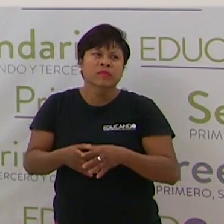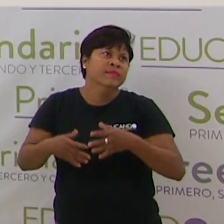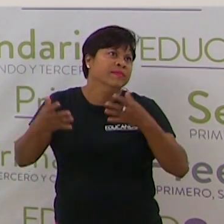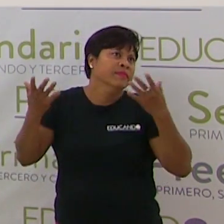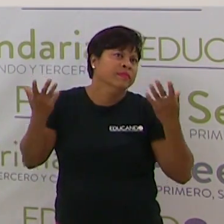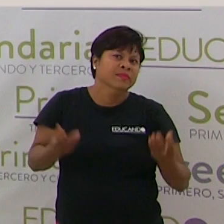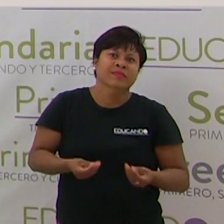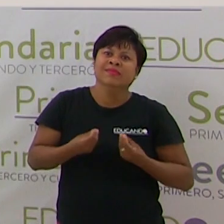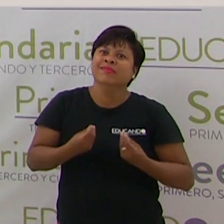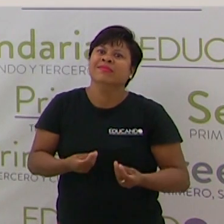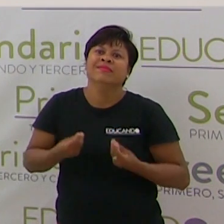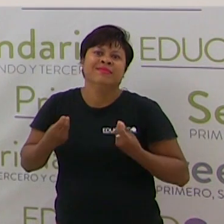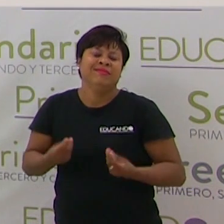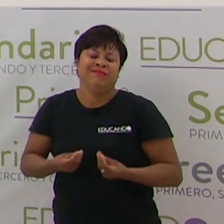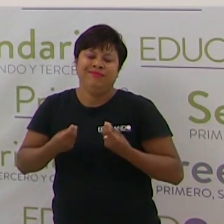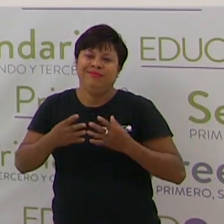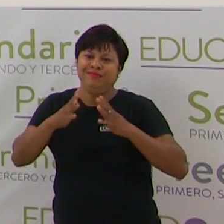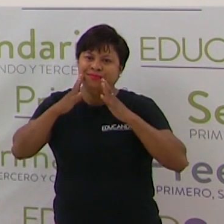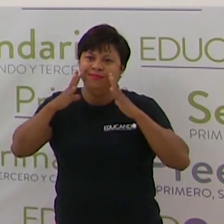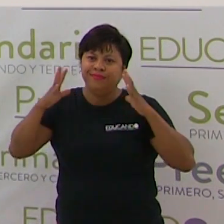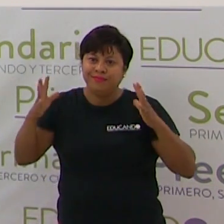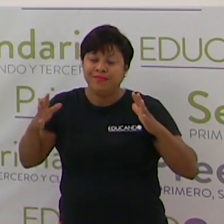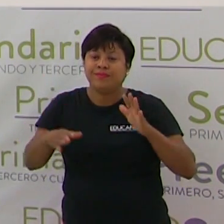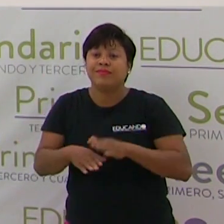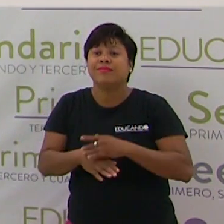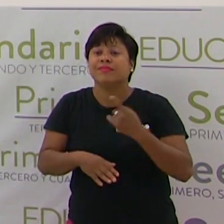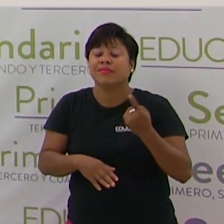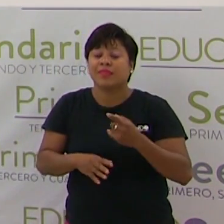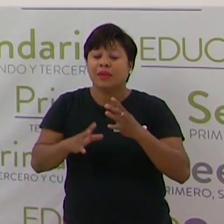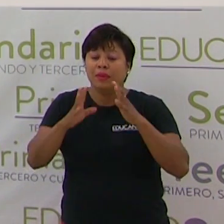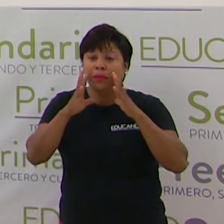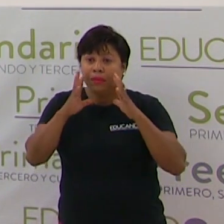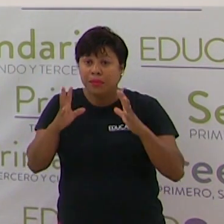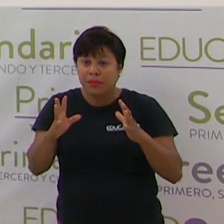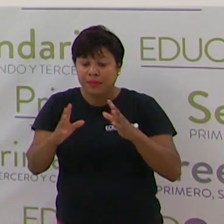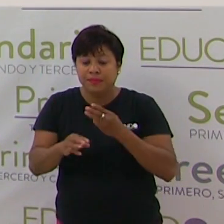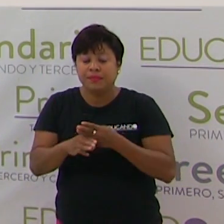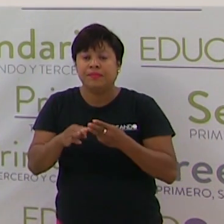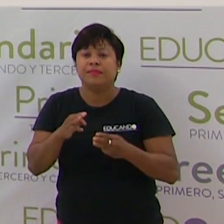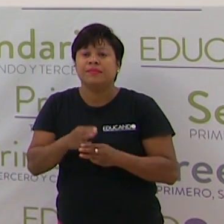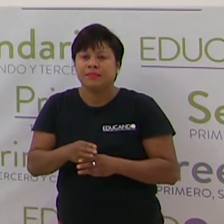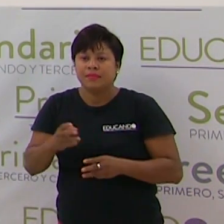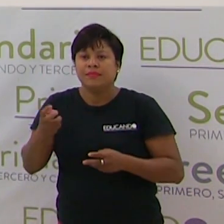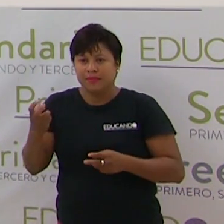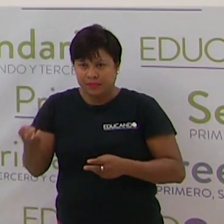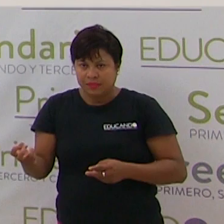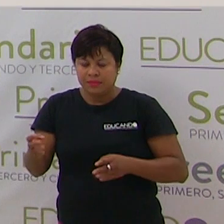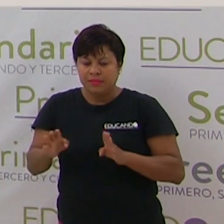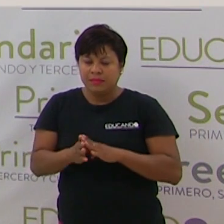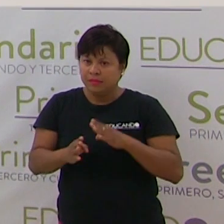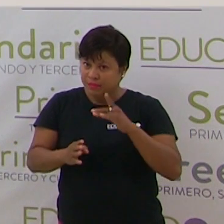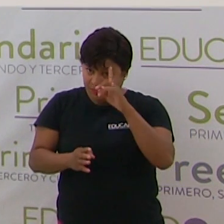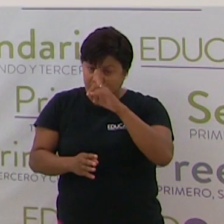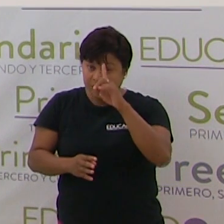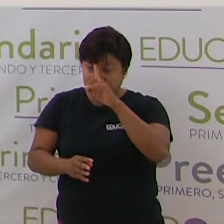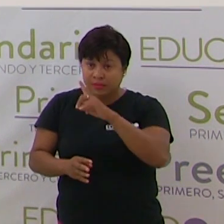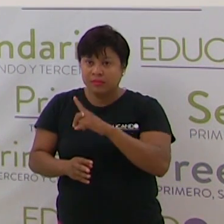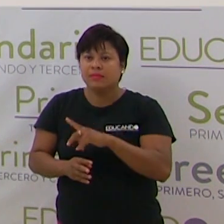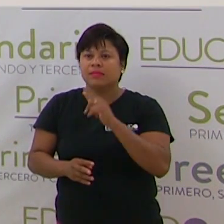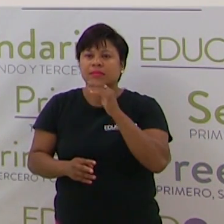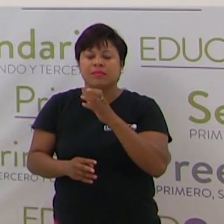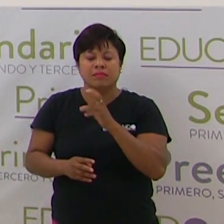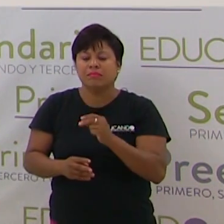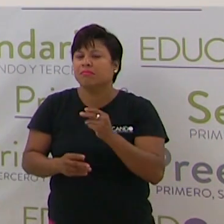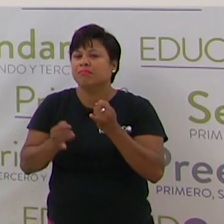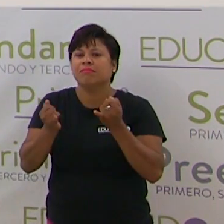Uf, muchísimos. ¿Por qué? Por el tipo de material también con el que están hechos los globos. Y sobre